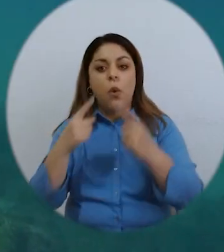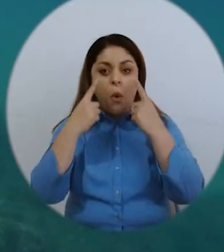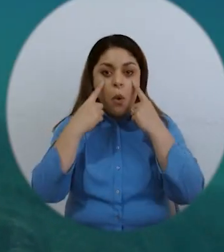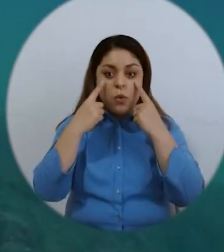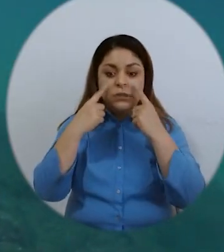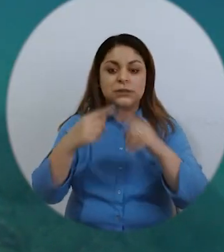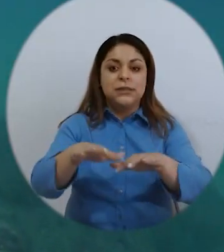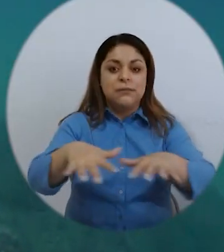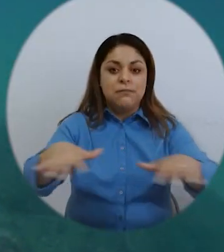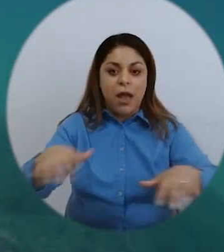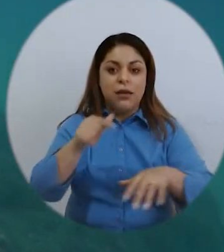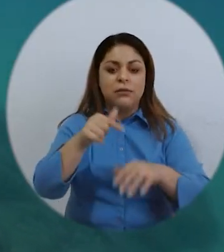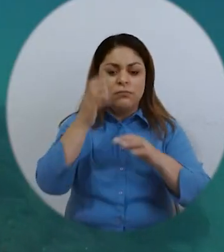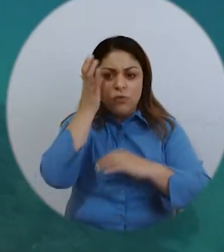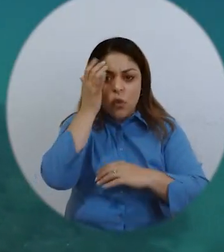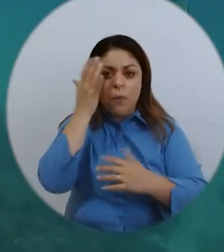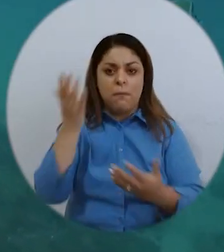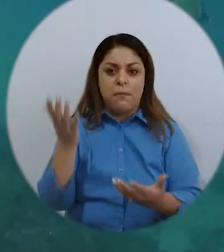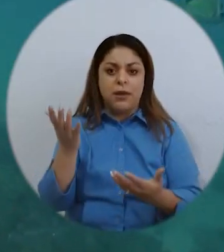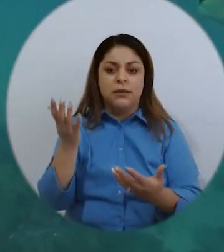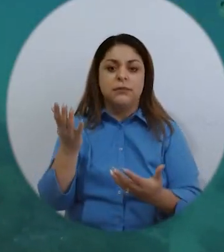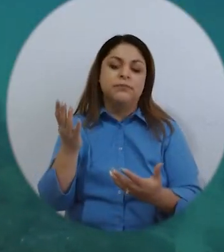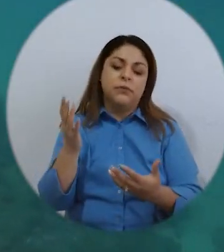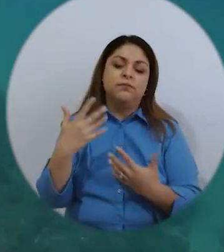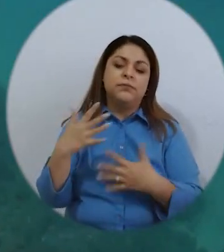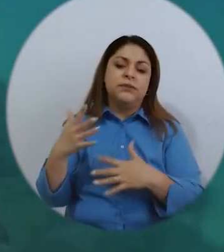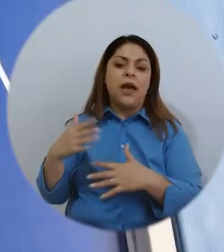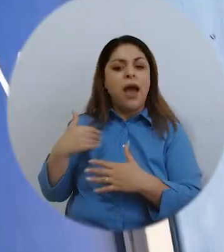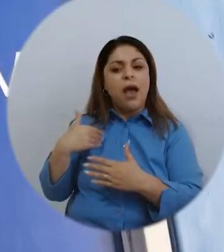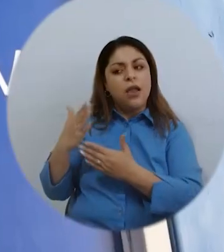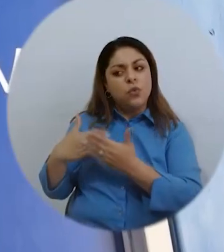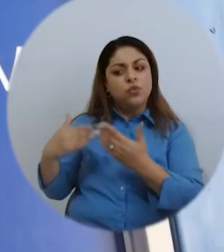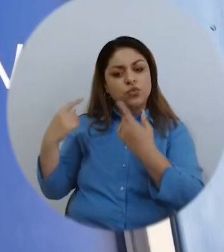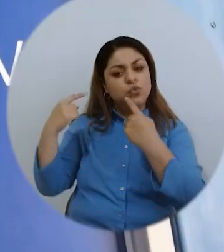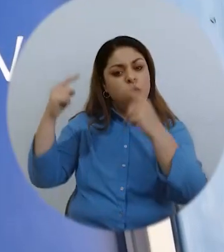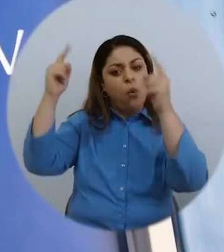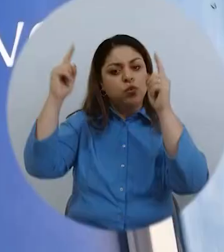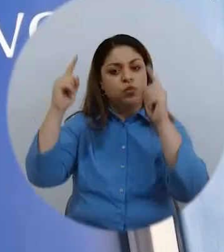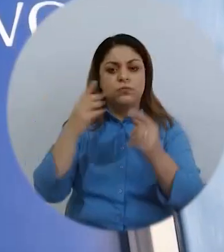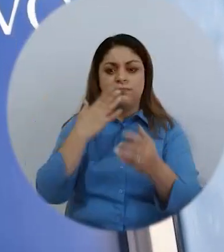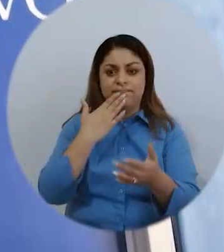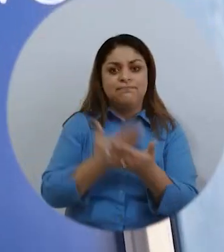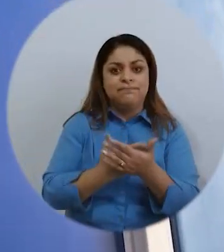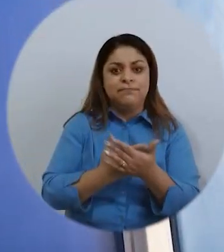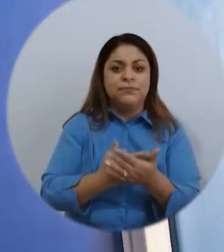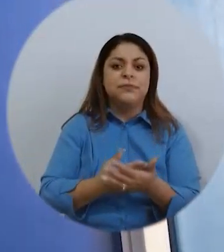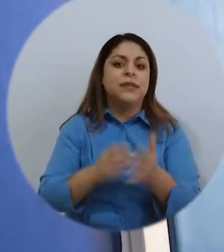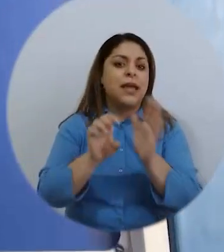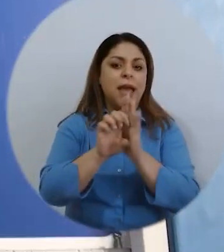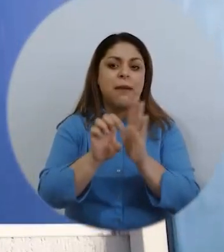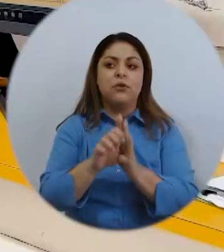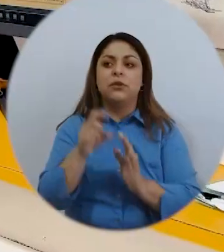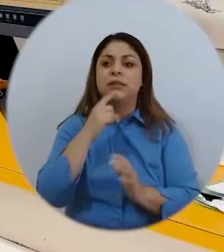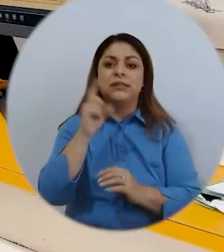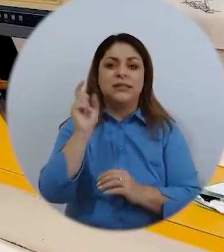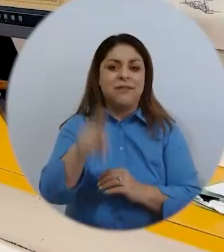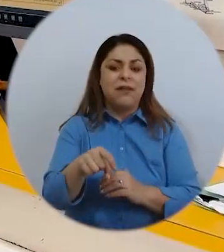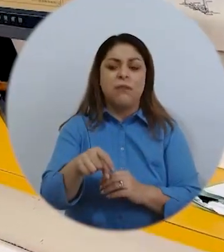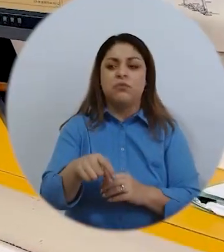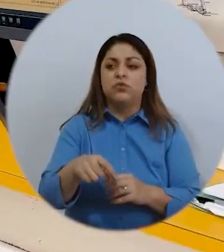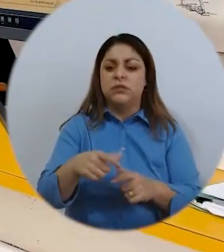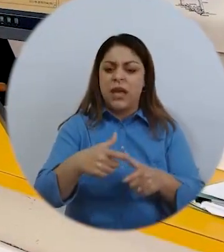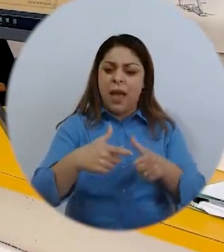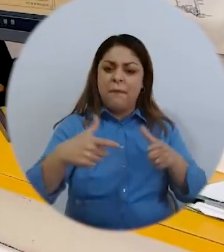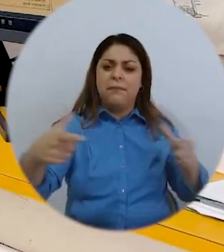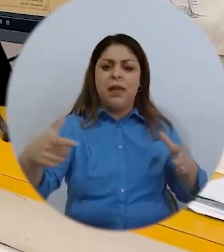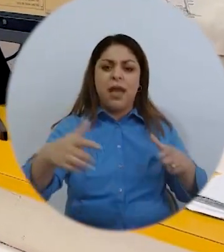mar dentro de las preocupaciones, no así los grandes logros, ¿verdad? Por ahora bueno, dijimos, tenemos que ampliar el área marina